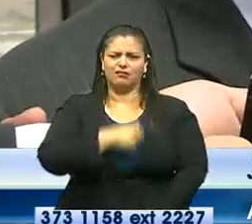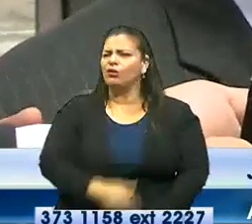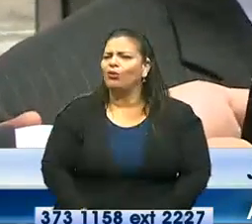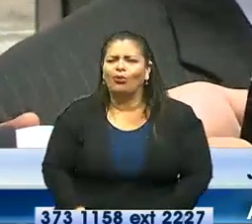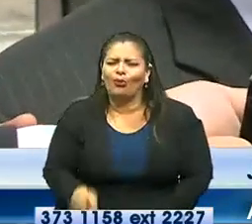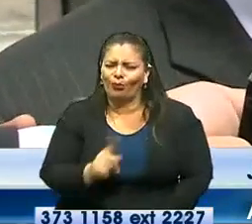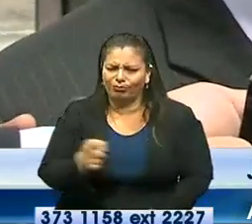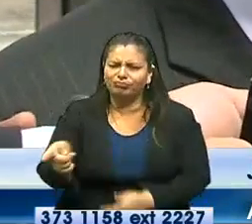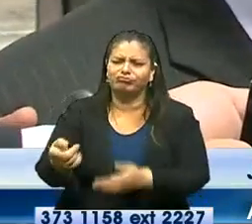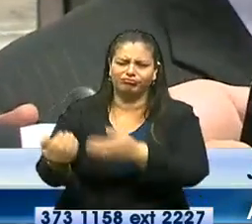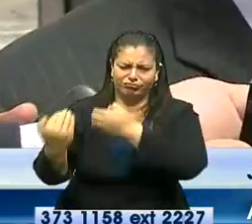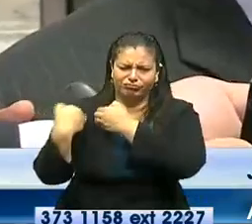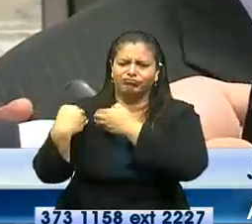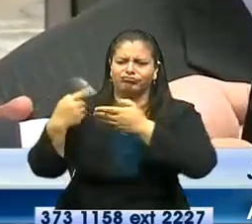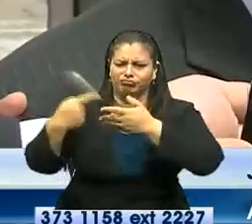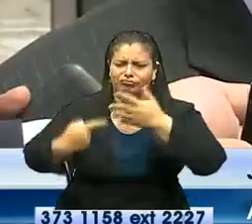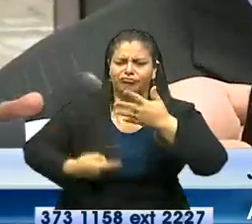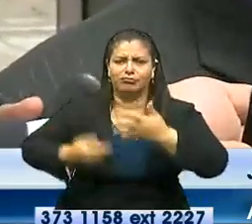Estado, se ha mandado